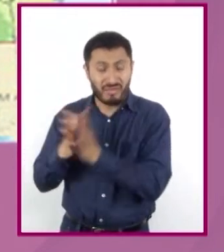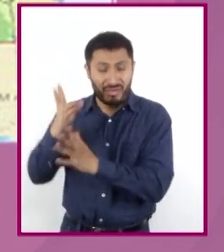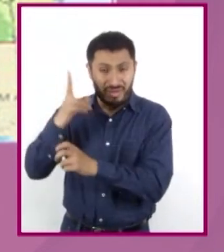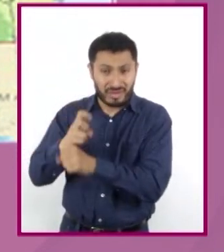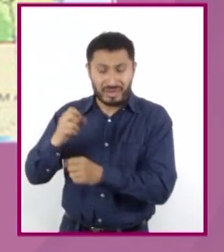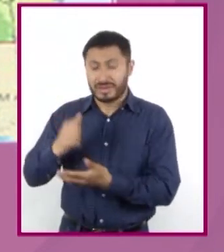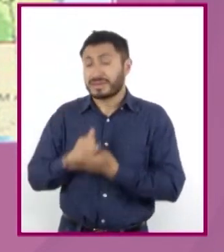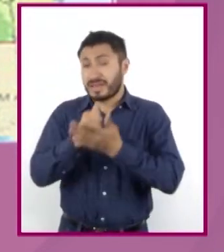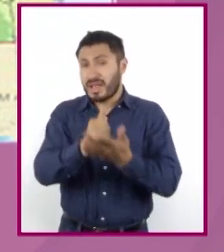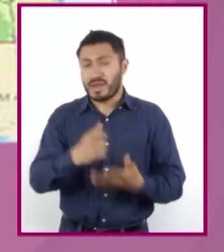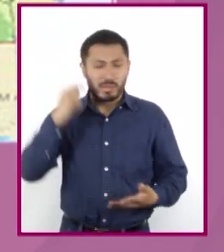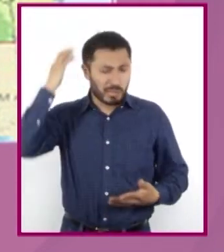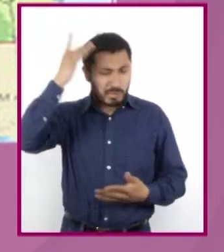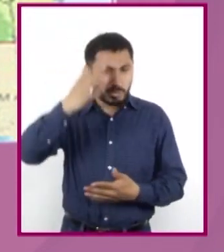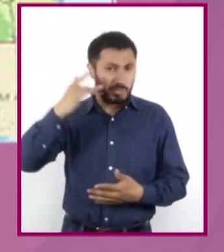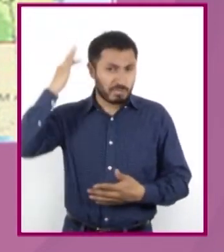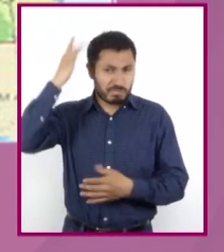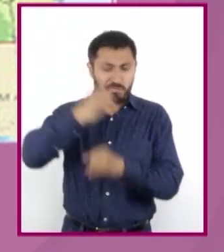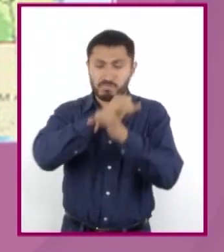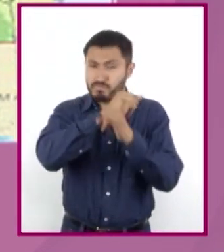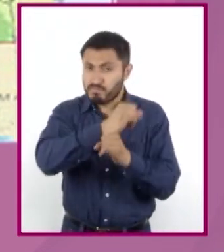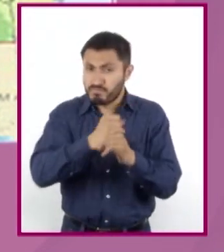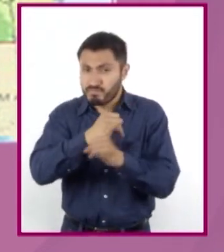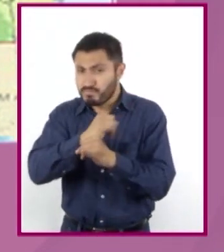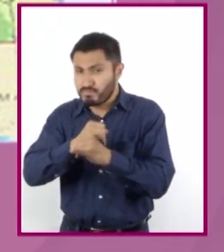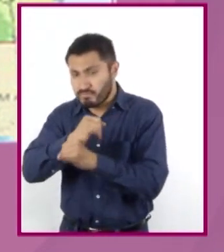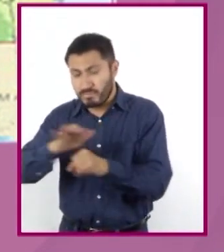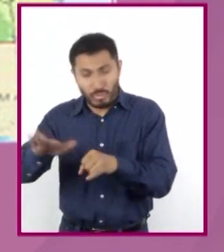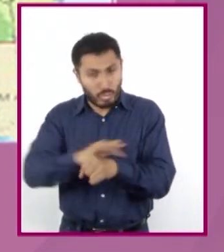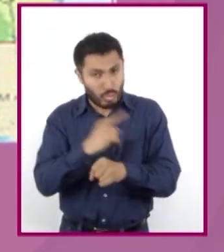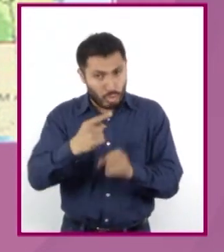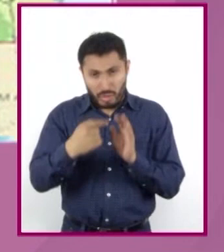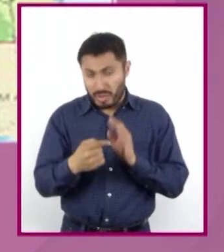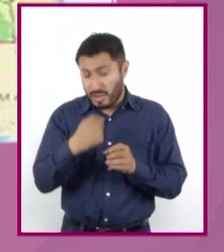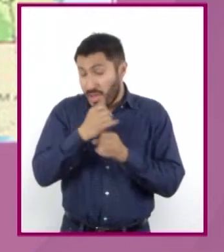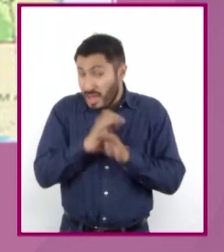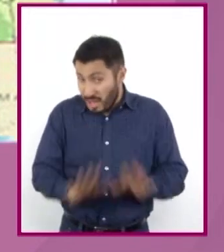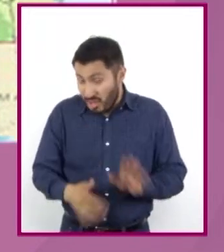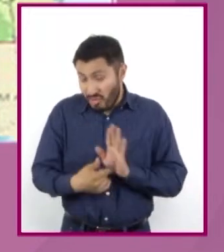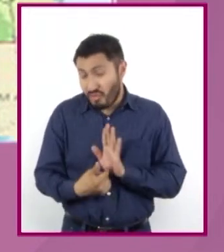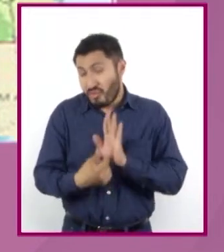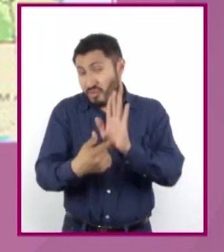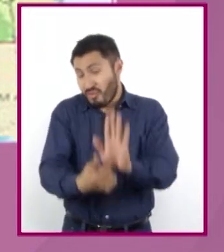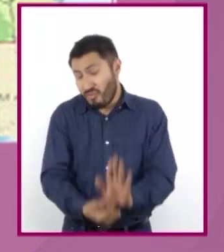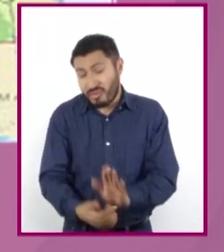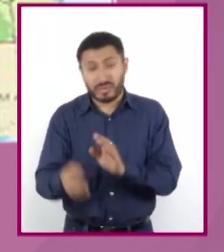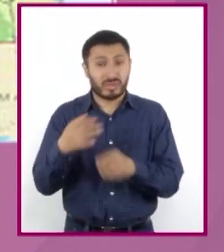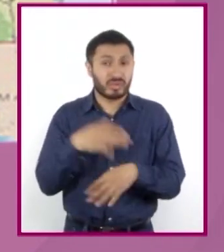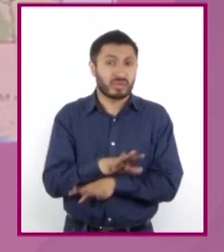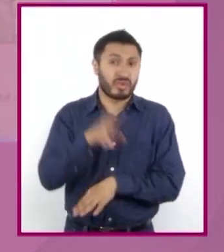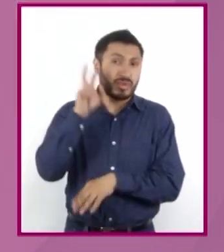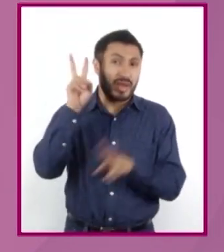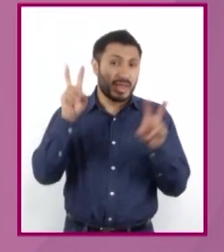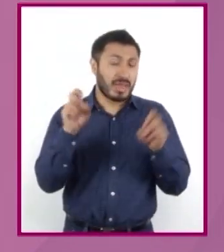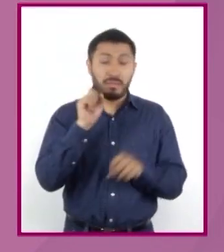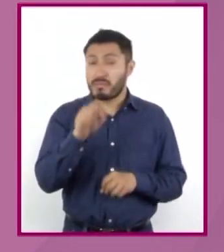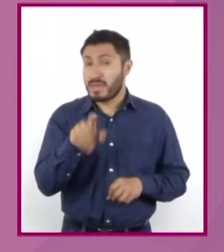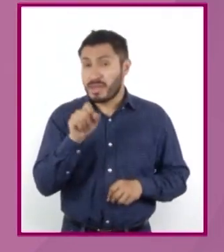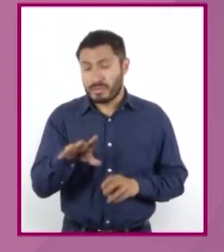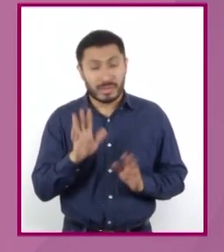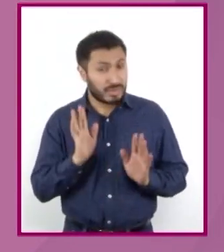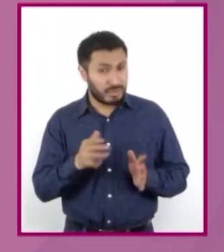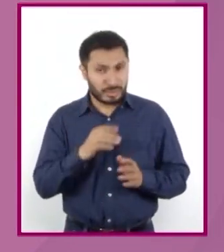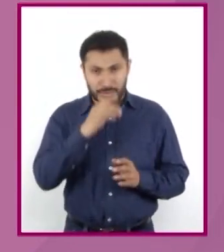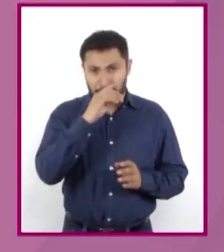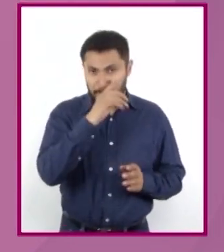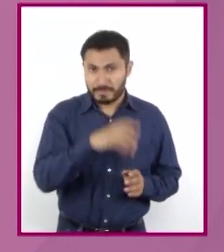investigación, ya que brindan información de los estudios que se han hecho de un mismo tema.